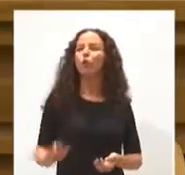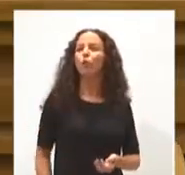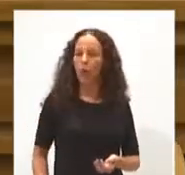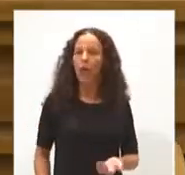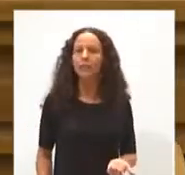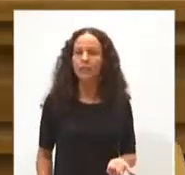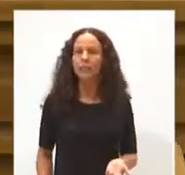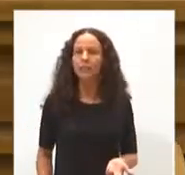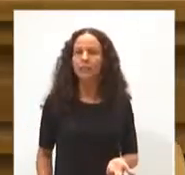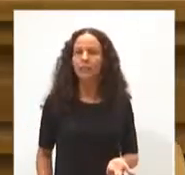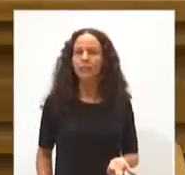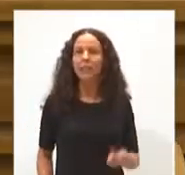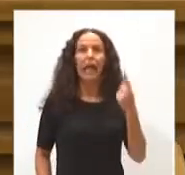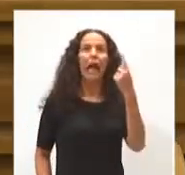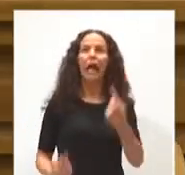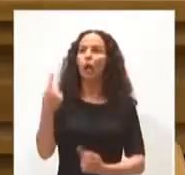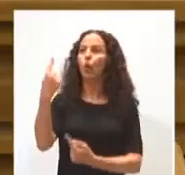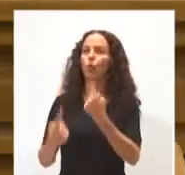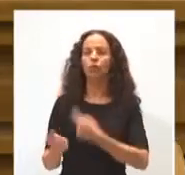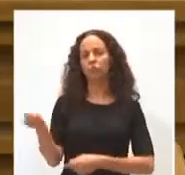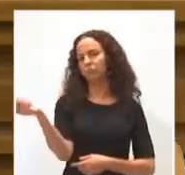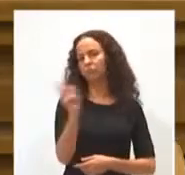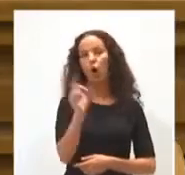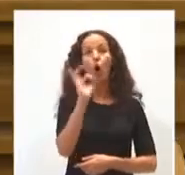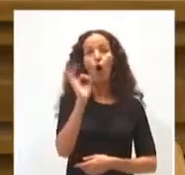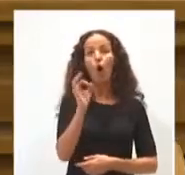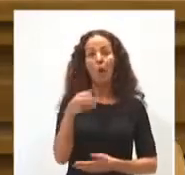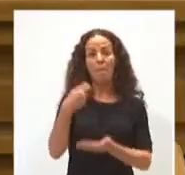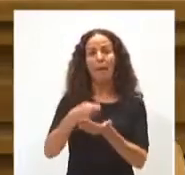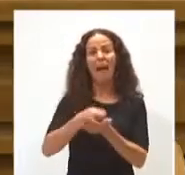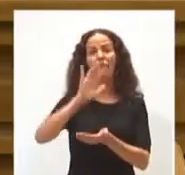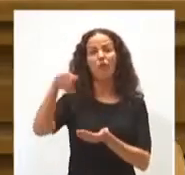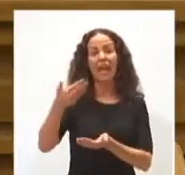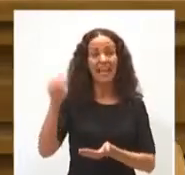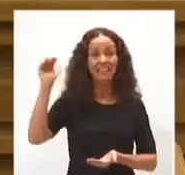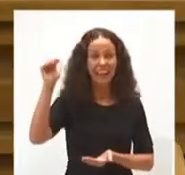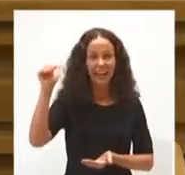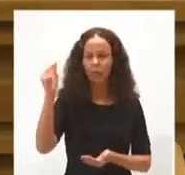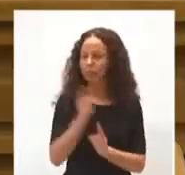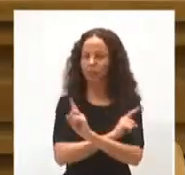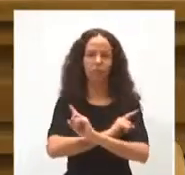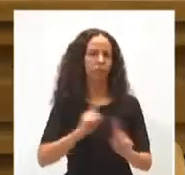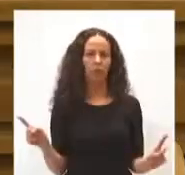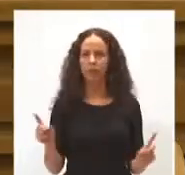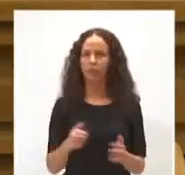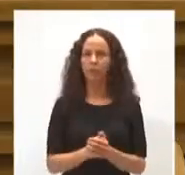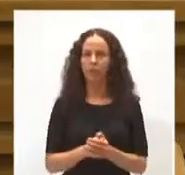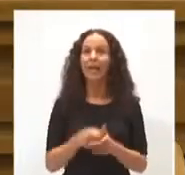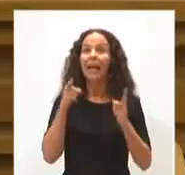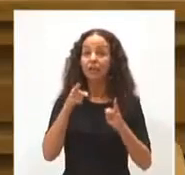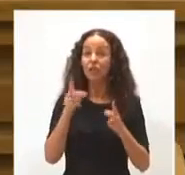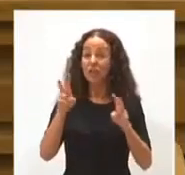no podemos permitirnos ni pseudo paraísos fiscales en españa ni nada parecido aquí tiene que haber españa también para los